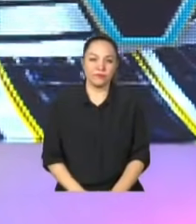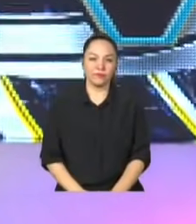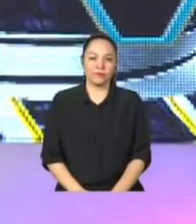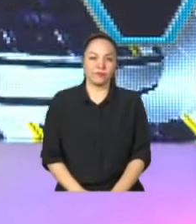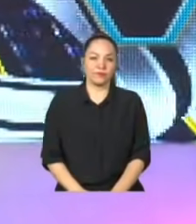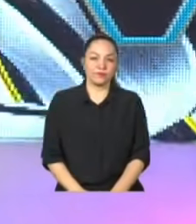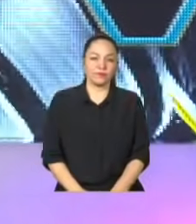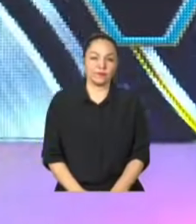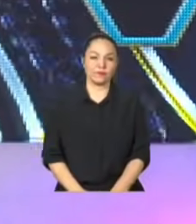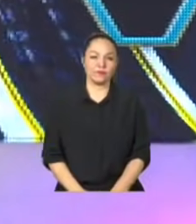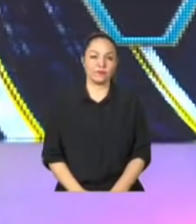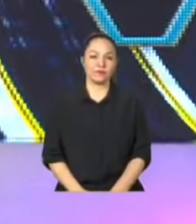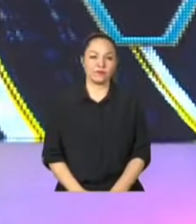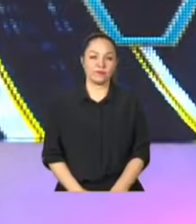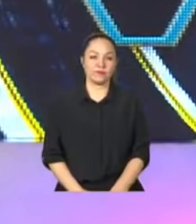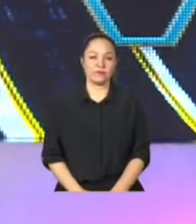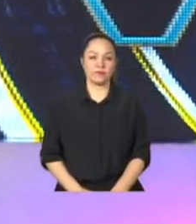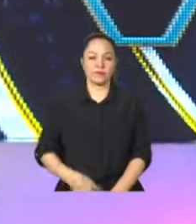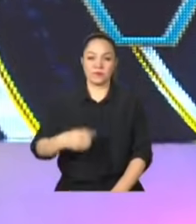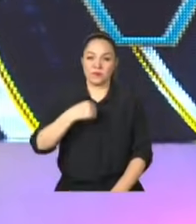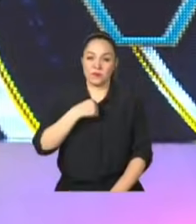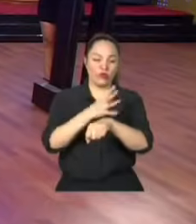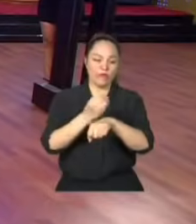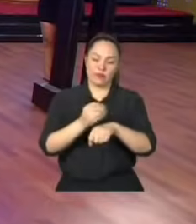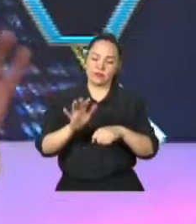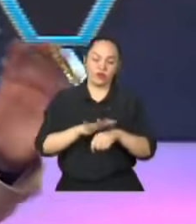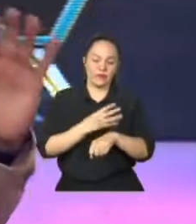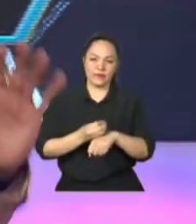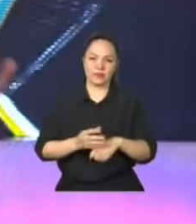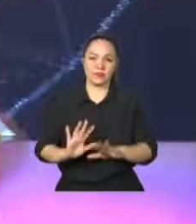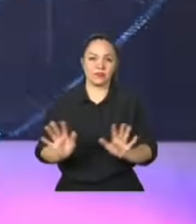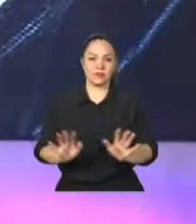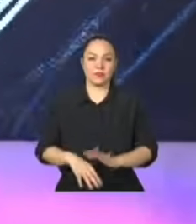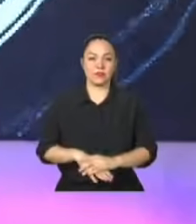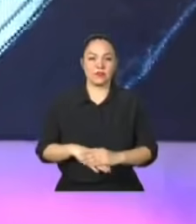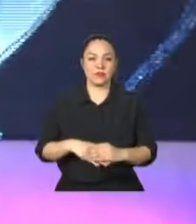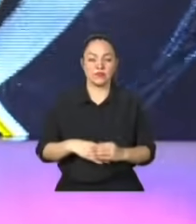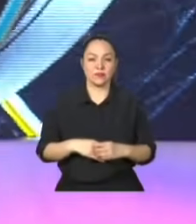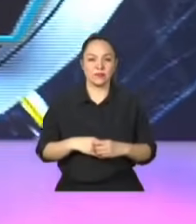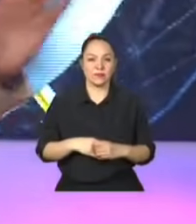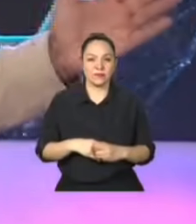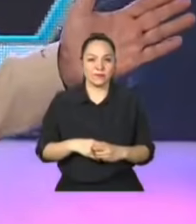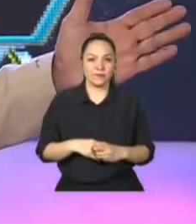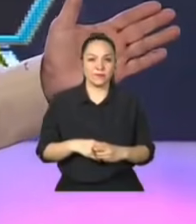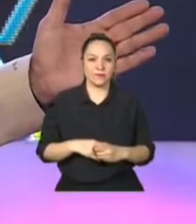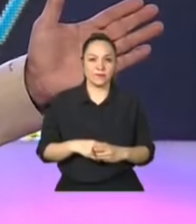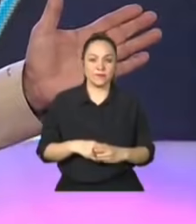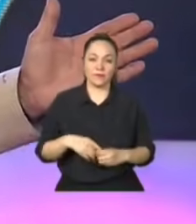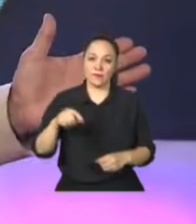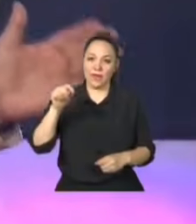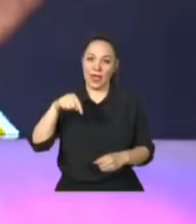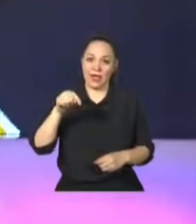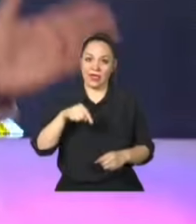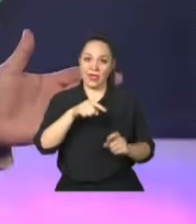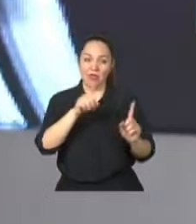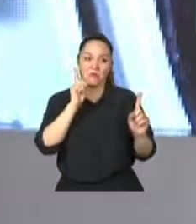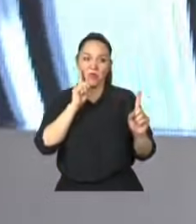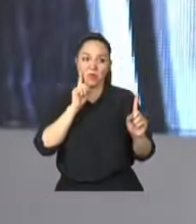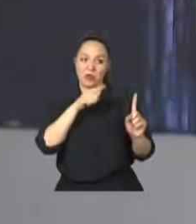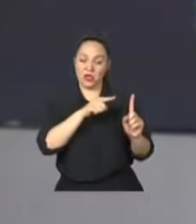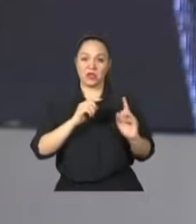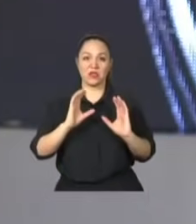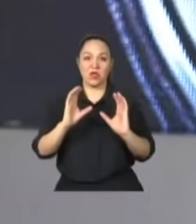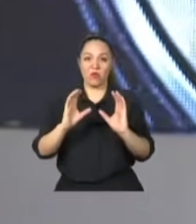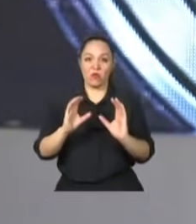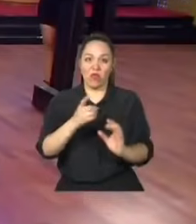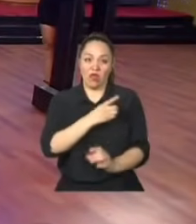señor? Dígame. Tiempo libre para que se defienda. Nada más y simplemente. Aquí la señorita dice que quiere cuidar y no se cuida